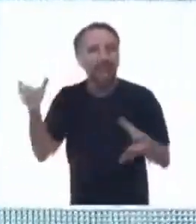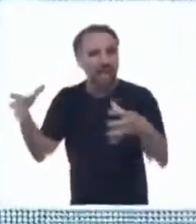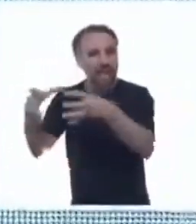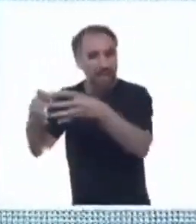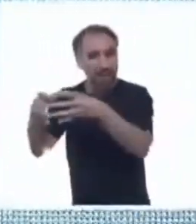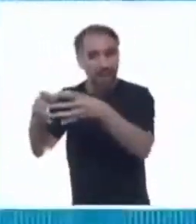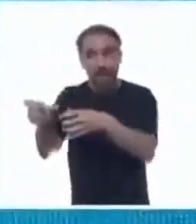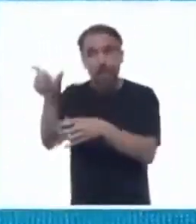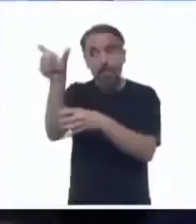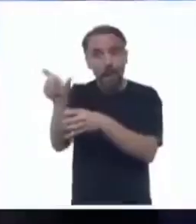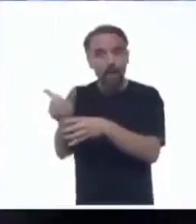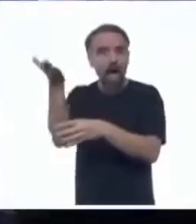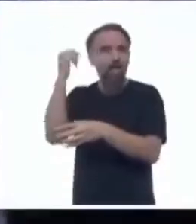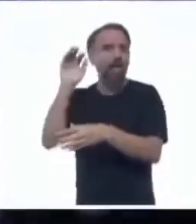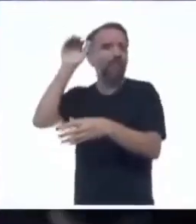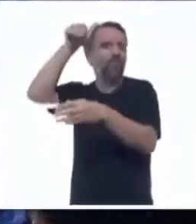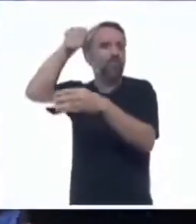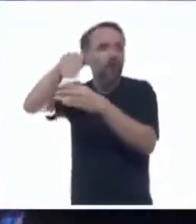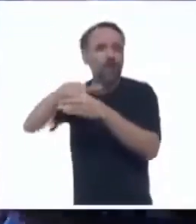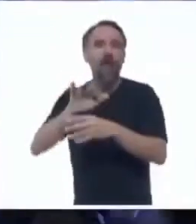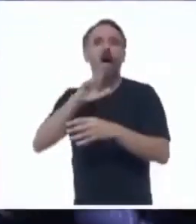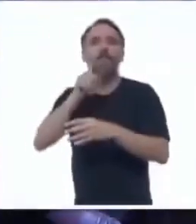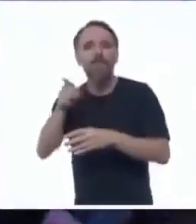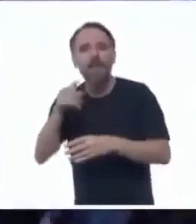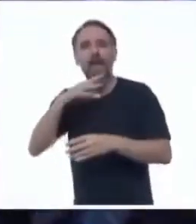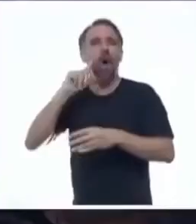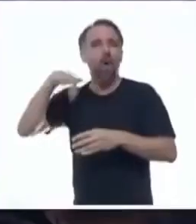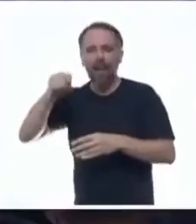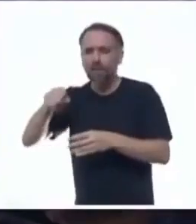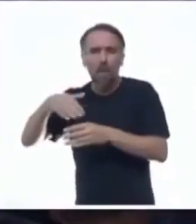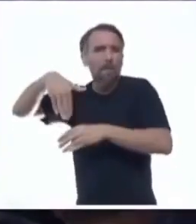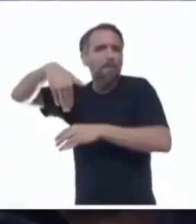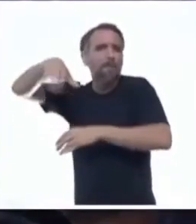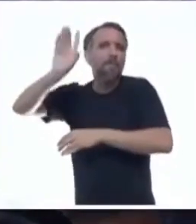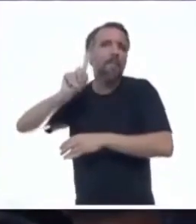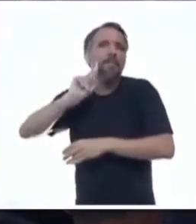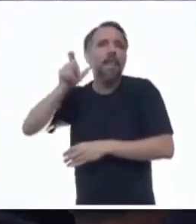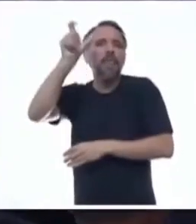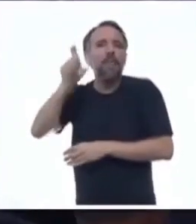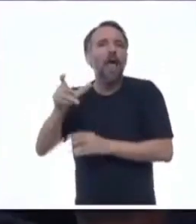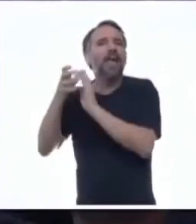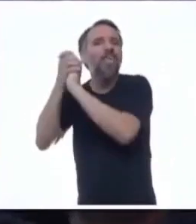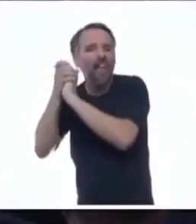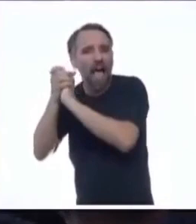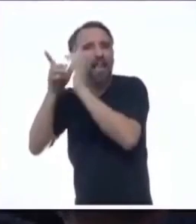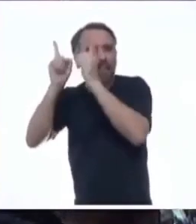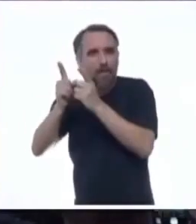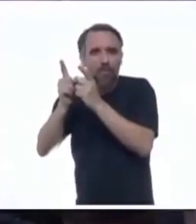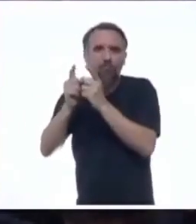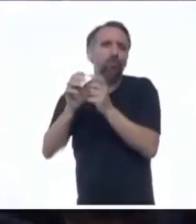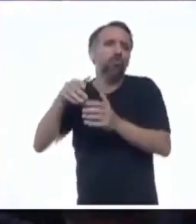a esos miles y miles de radicales que a lo largo y a lo ancho de la